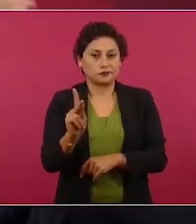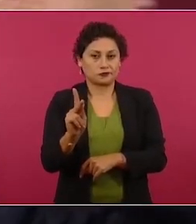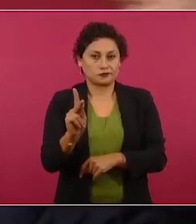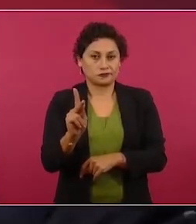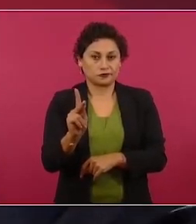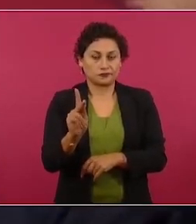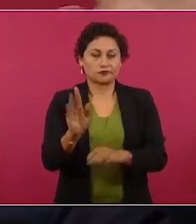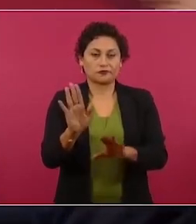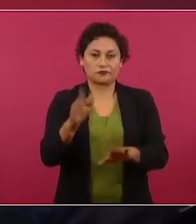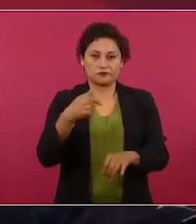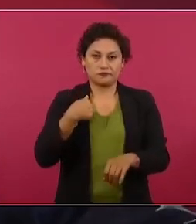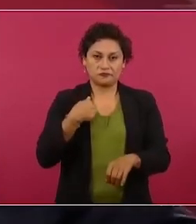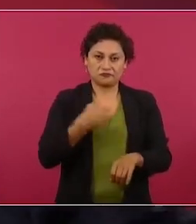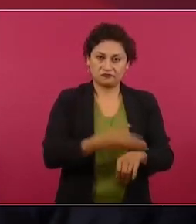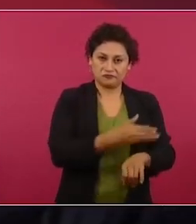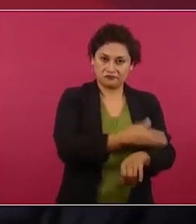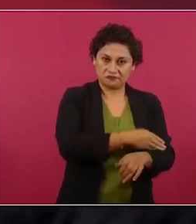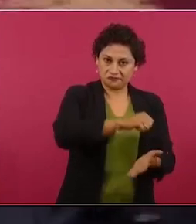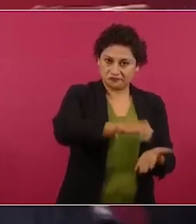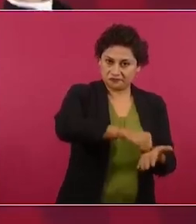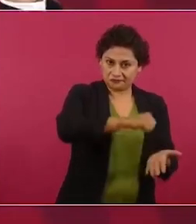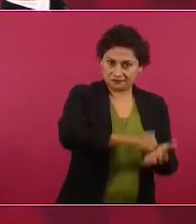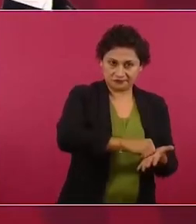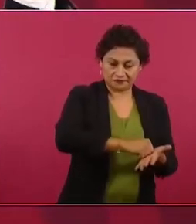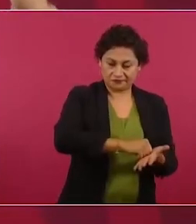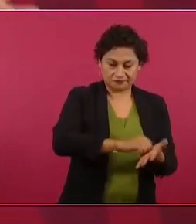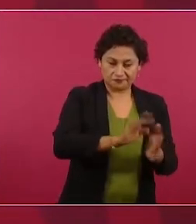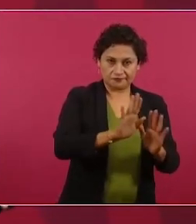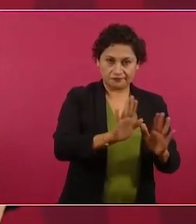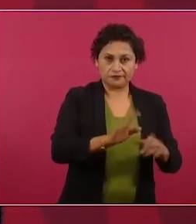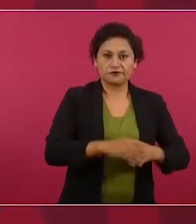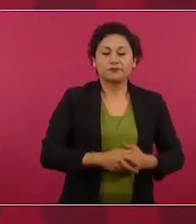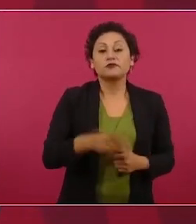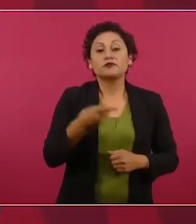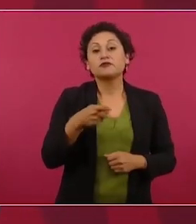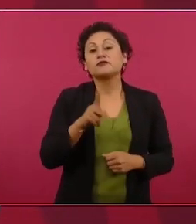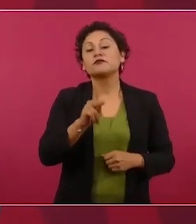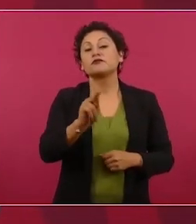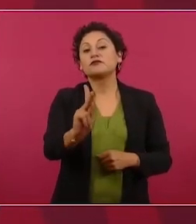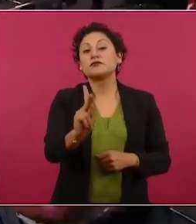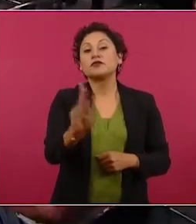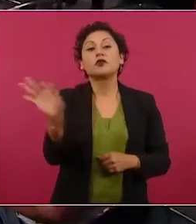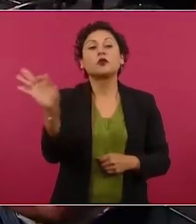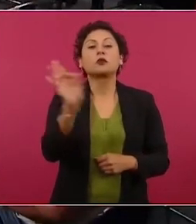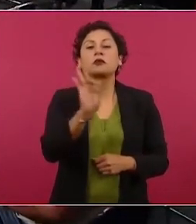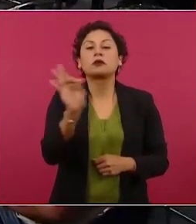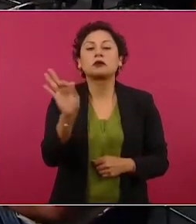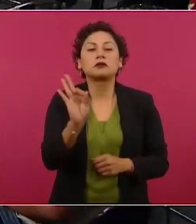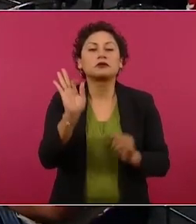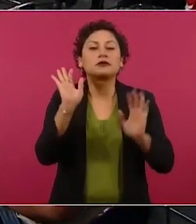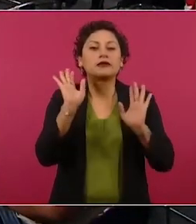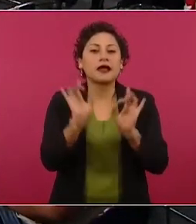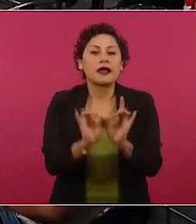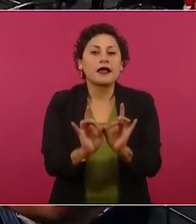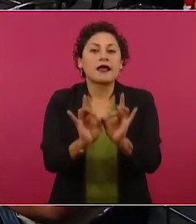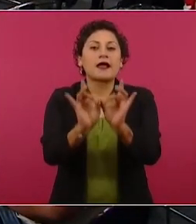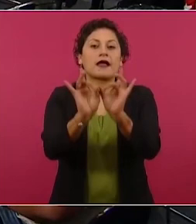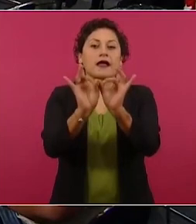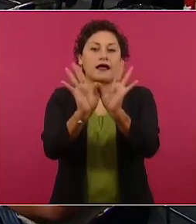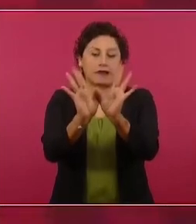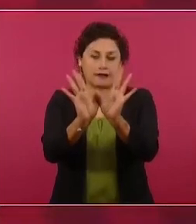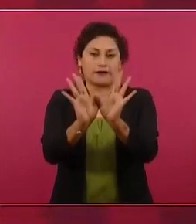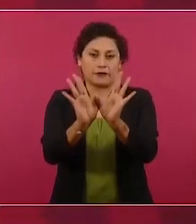Y toco madera. Pero que para atrás los fielders, que por cierto hoy se va a